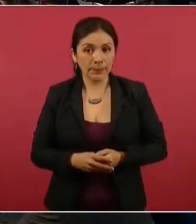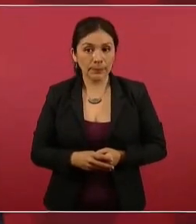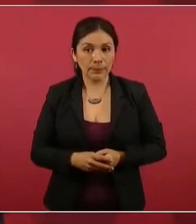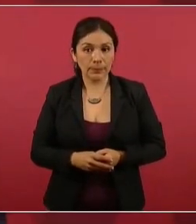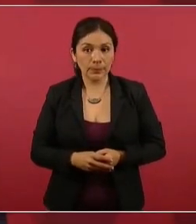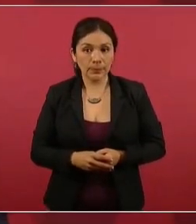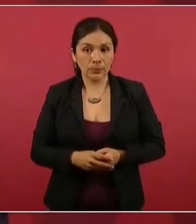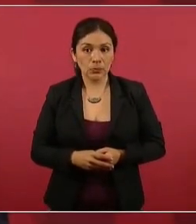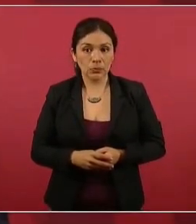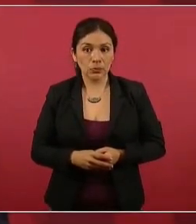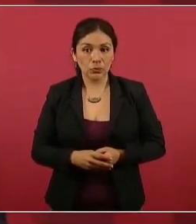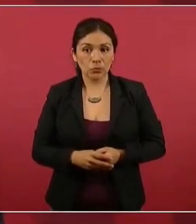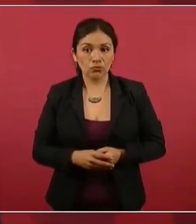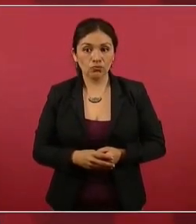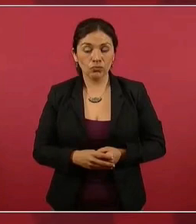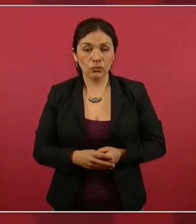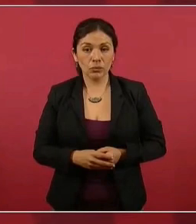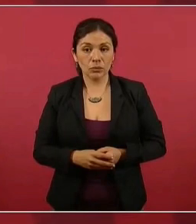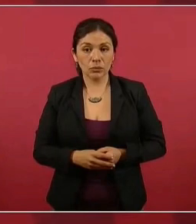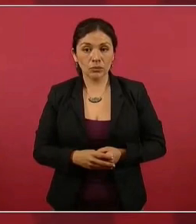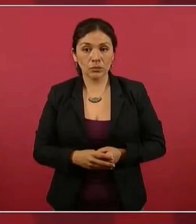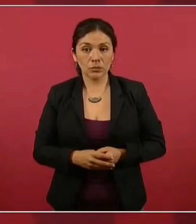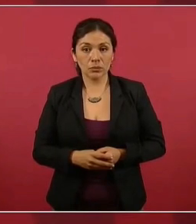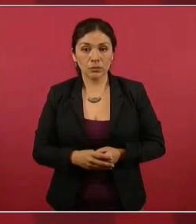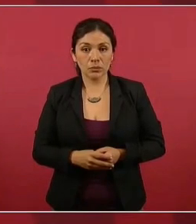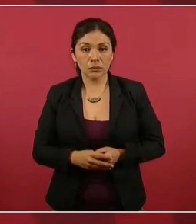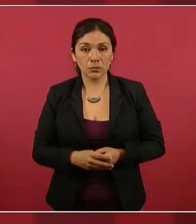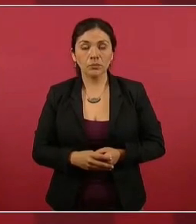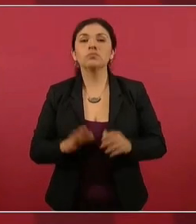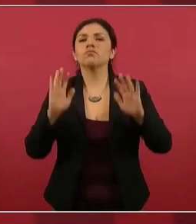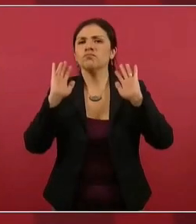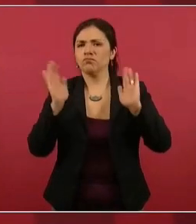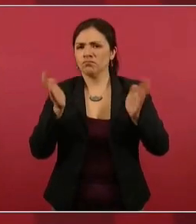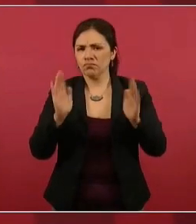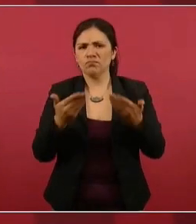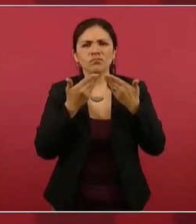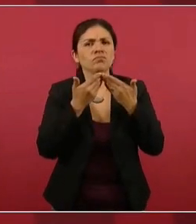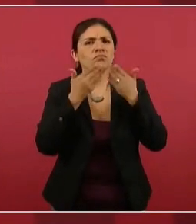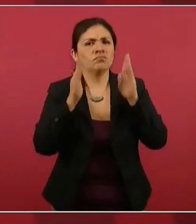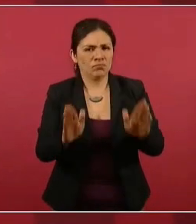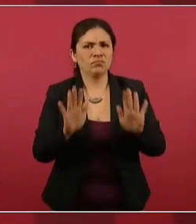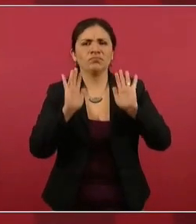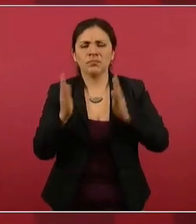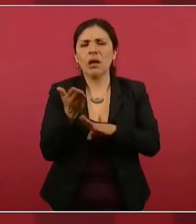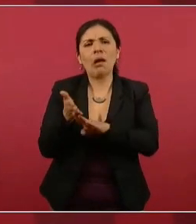Ya se abrió, ya tomamos medidas como